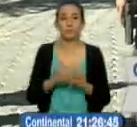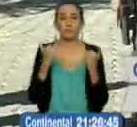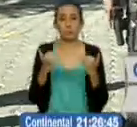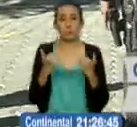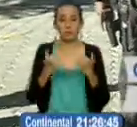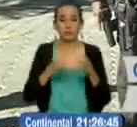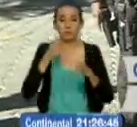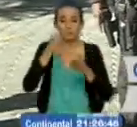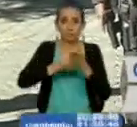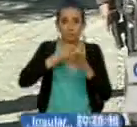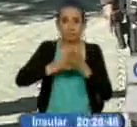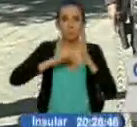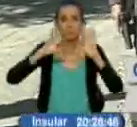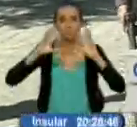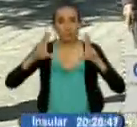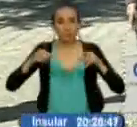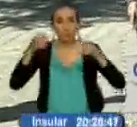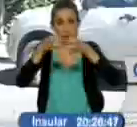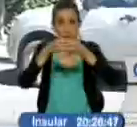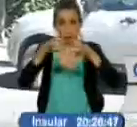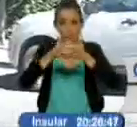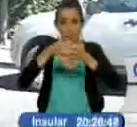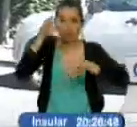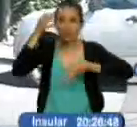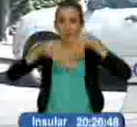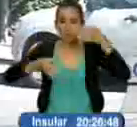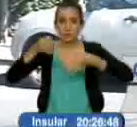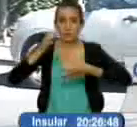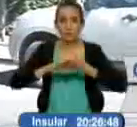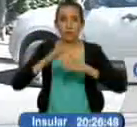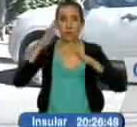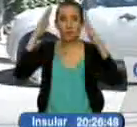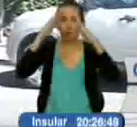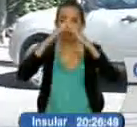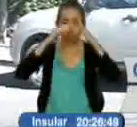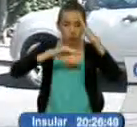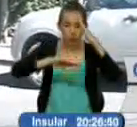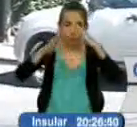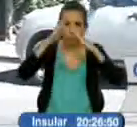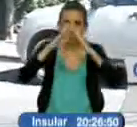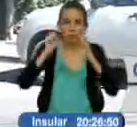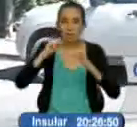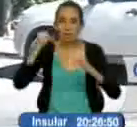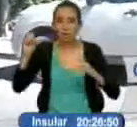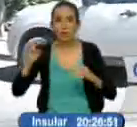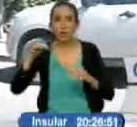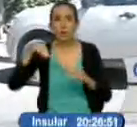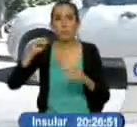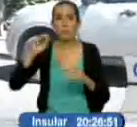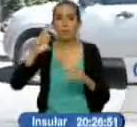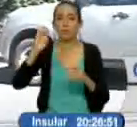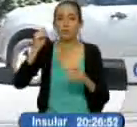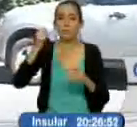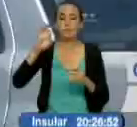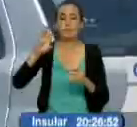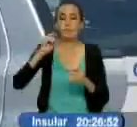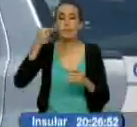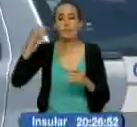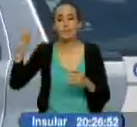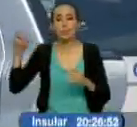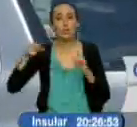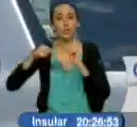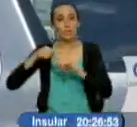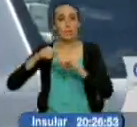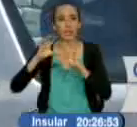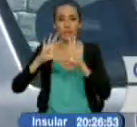de Transparencia y Lucha contra la Corrupción de la Fiscalía efectuó un allanamiento en un inmueble ubicado en el sector Monteserrín, en el norte de Quito, propiedad